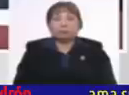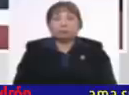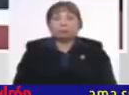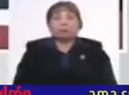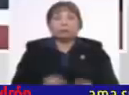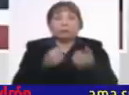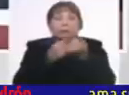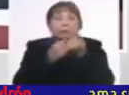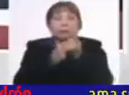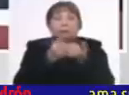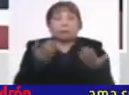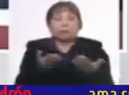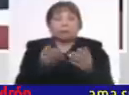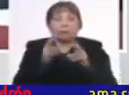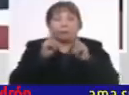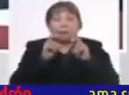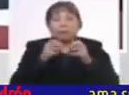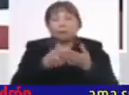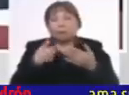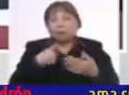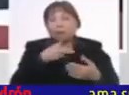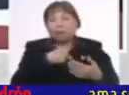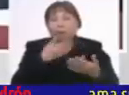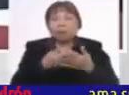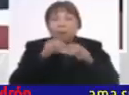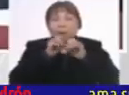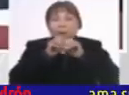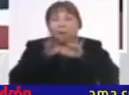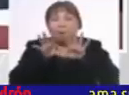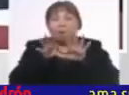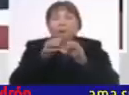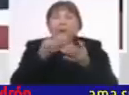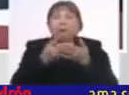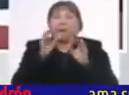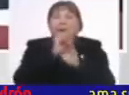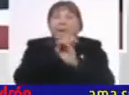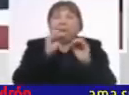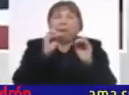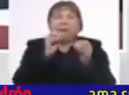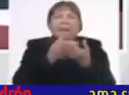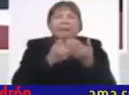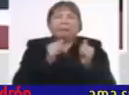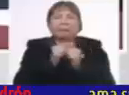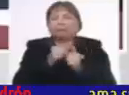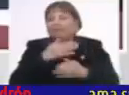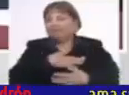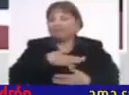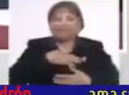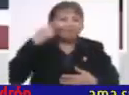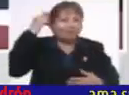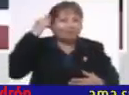apoyarnos en esta investigación que nosotros debemos devolver transparente sin ningún tipo de motivación